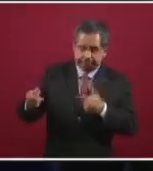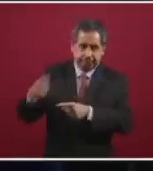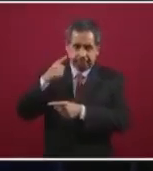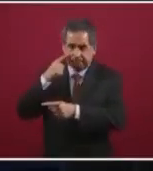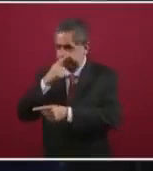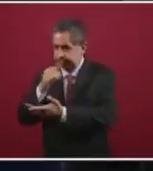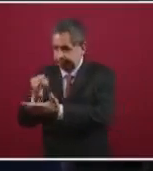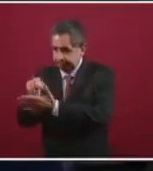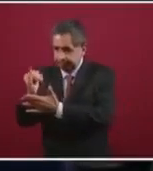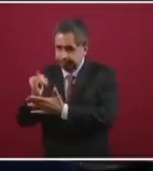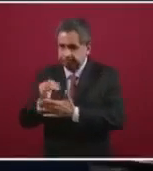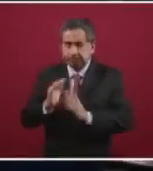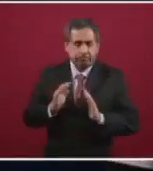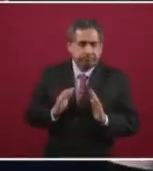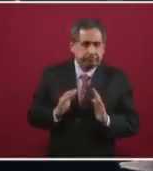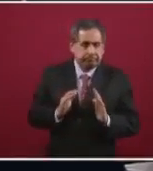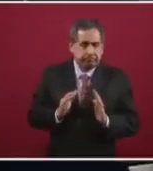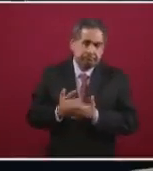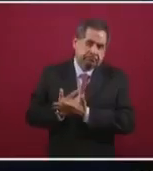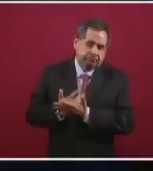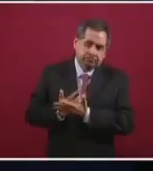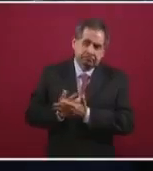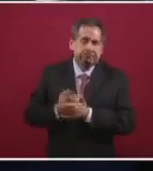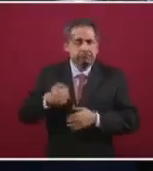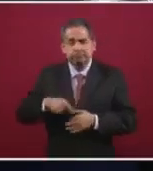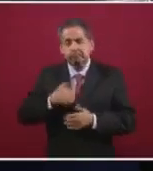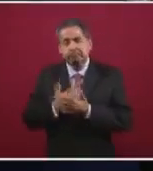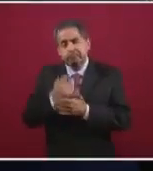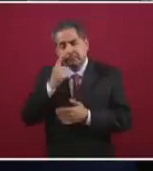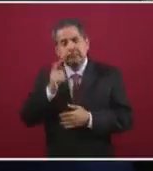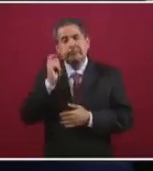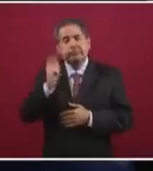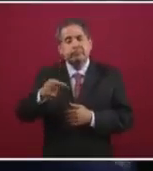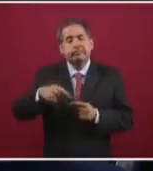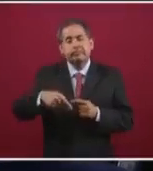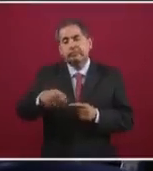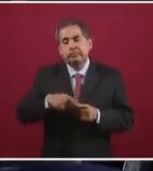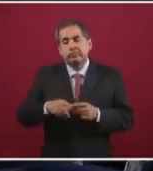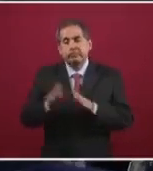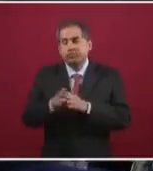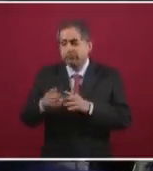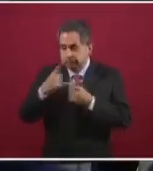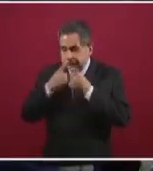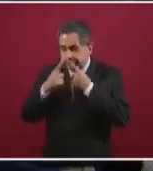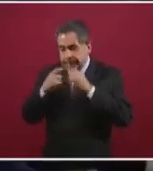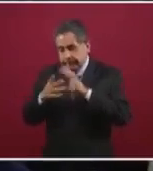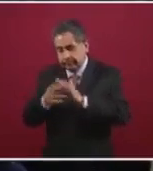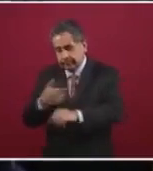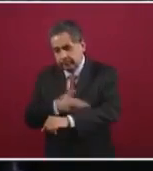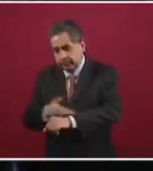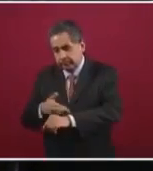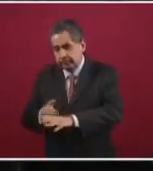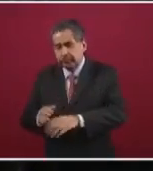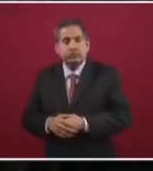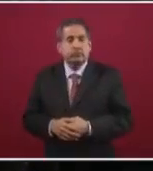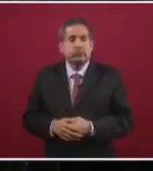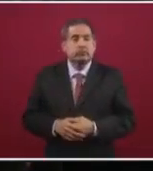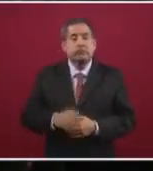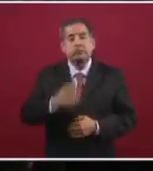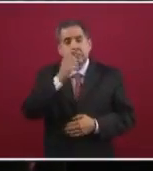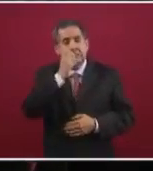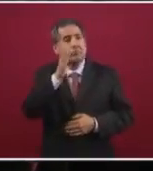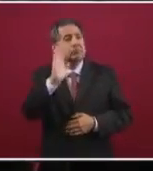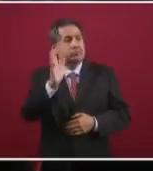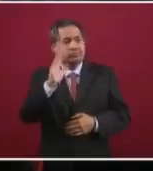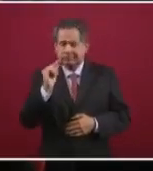Entonces, hay que esperar a que se desahoguen estos casos. Es que ya fue vinculada a proceso,